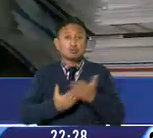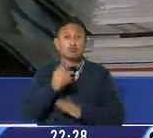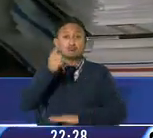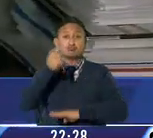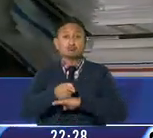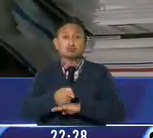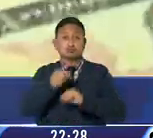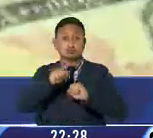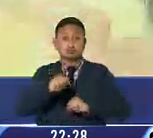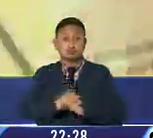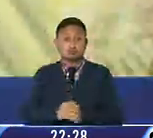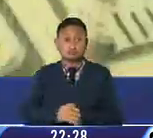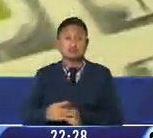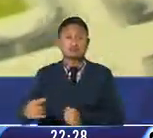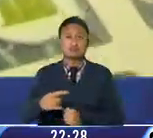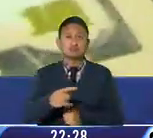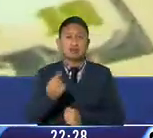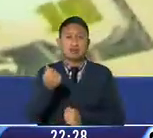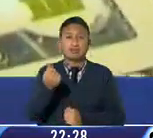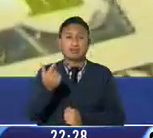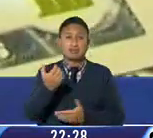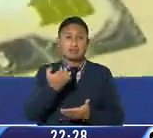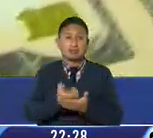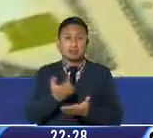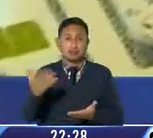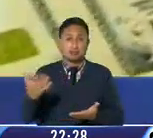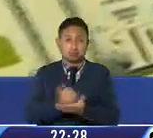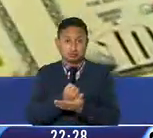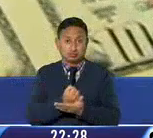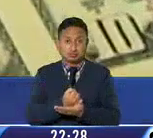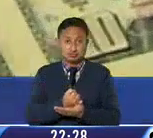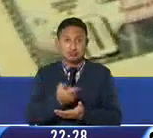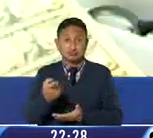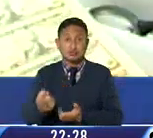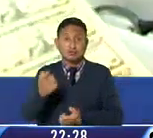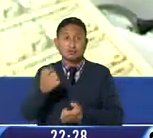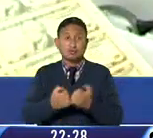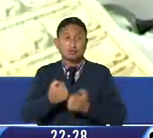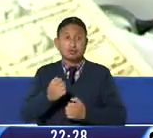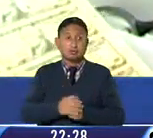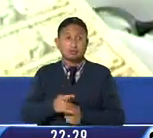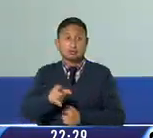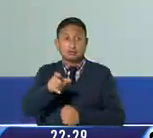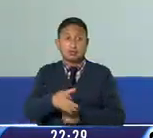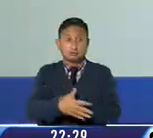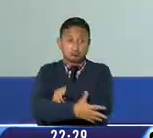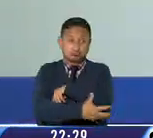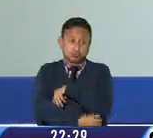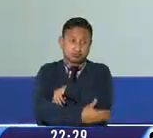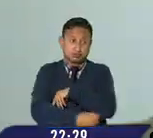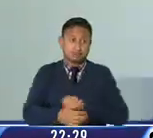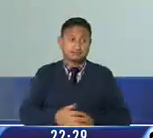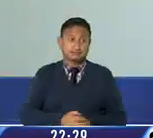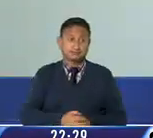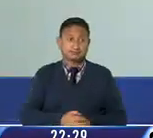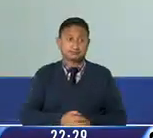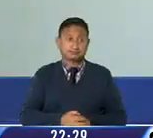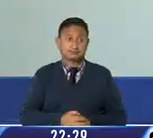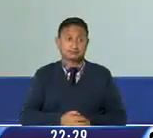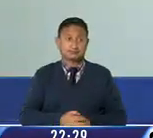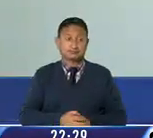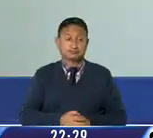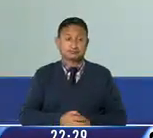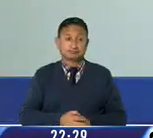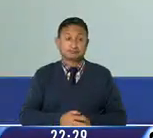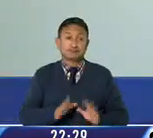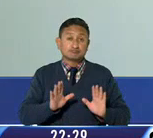tributarias para obtener recursos económicos, ya que eso afecta a los más pobres. Sino que realmente vea